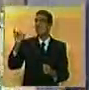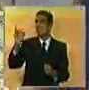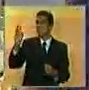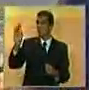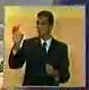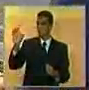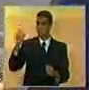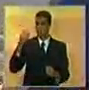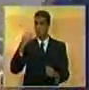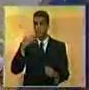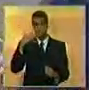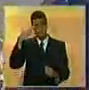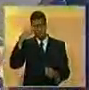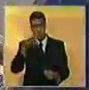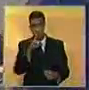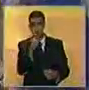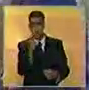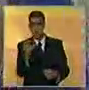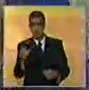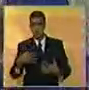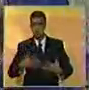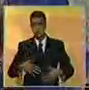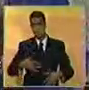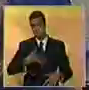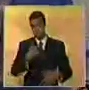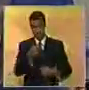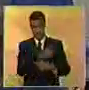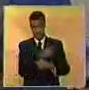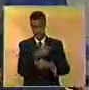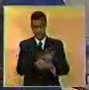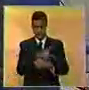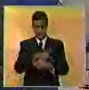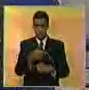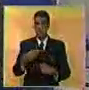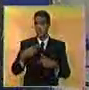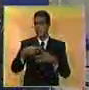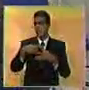según el paciente, la grasa extraída podría inyectarse en otras zonas para luego moldearlas.